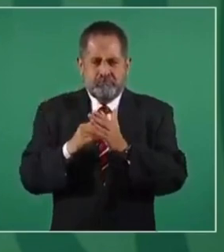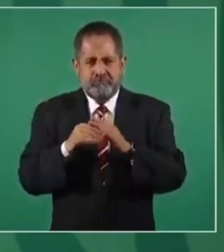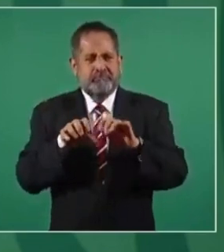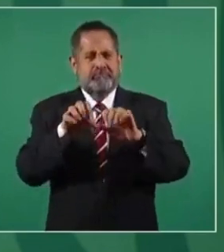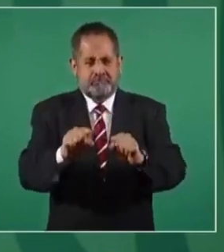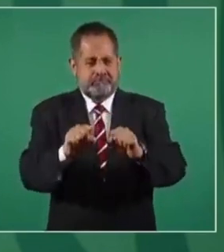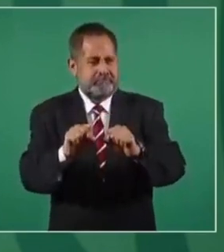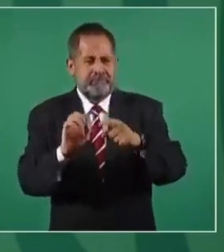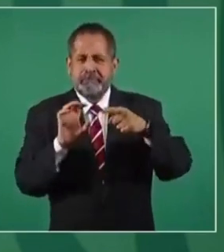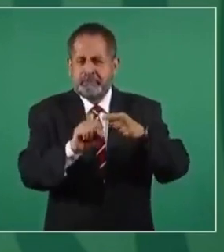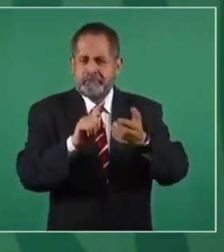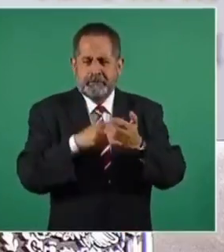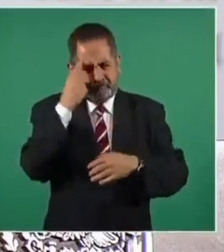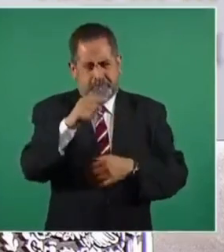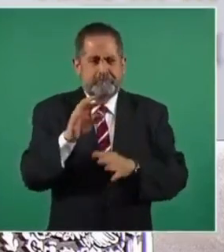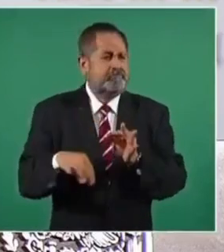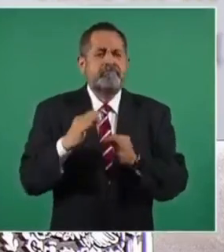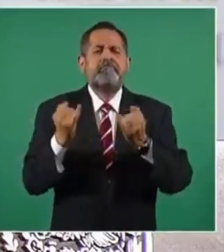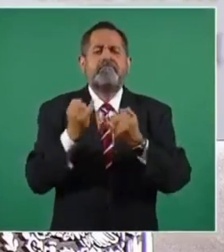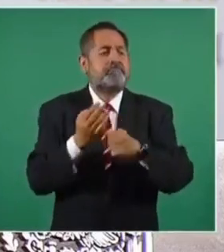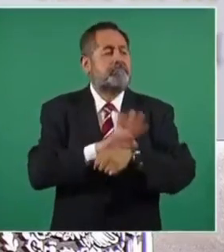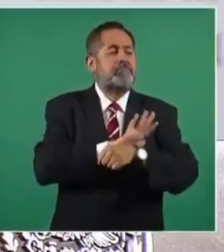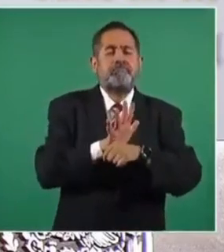llegar a los